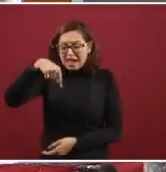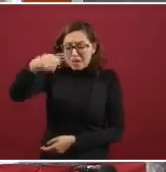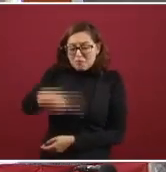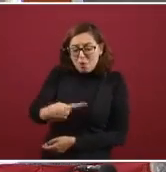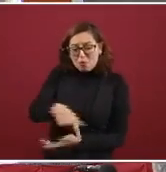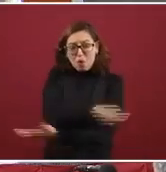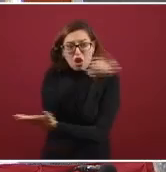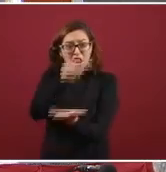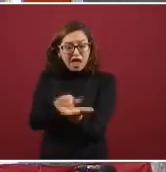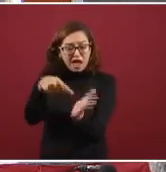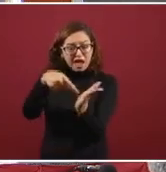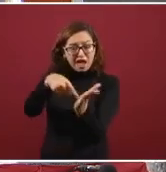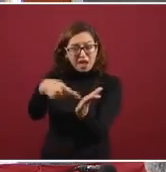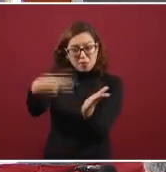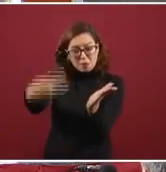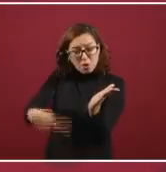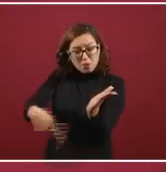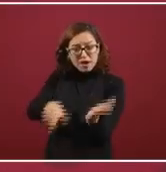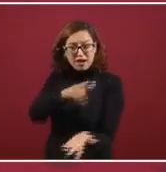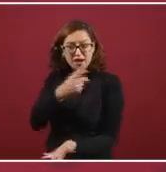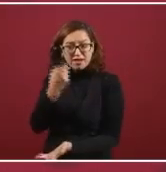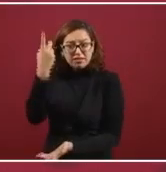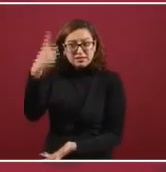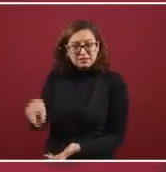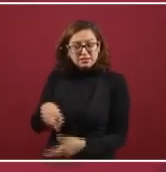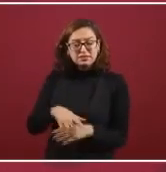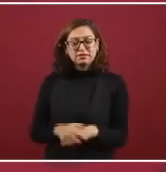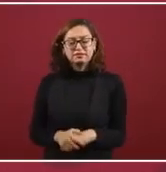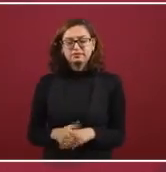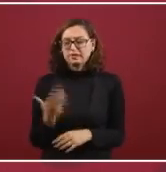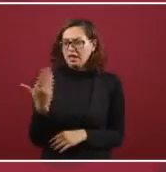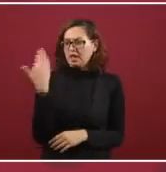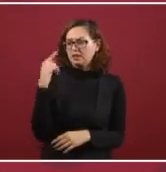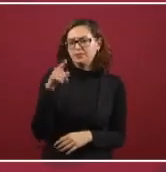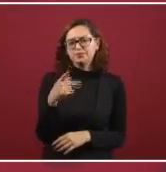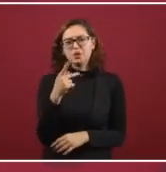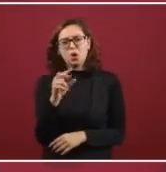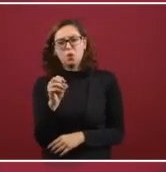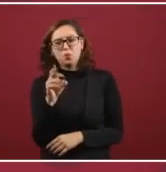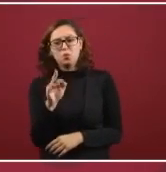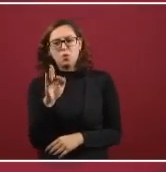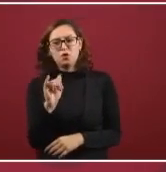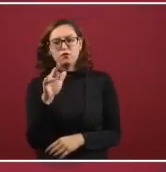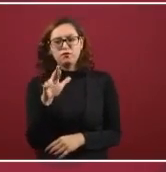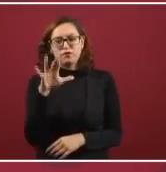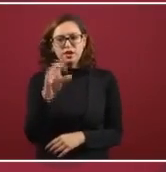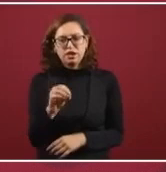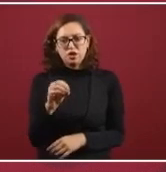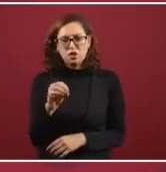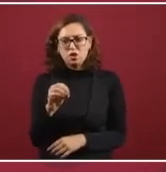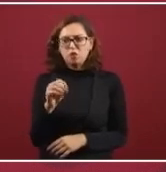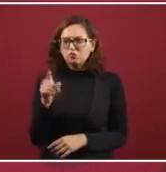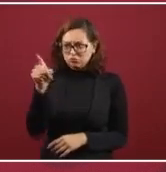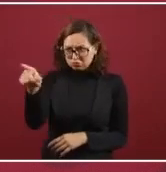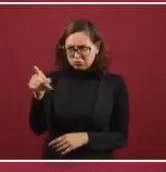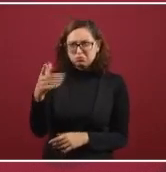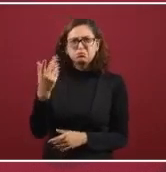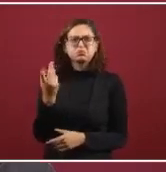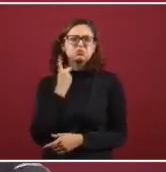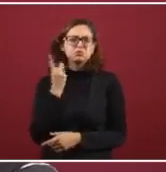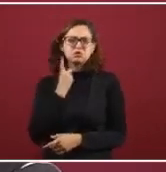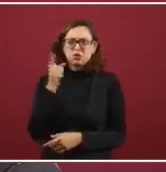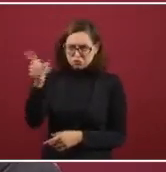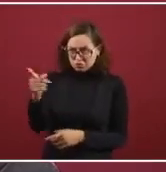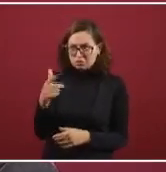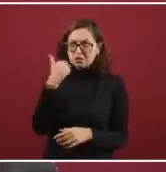Vi el artículo de ayer de Porfirio Muñoz Ledo, es lo que le dije la última vez que lo vi. Dije, bueno, si ustedes quieren cambiar la ley mexicana, pues cámbianla, ustedes son los